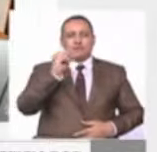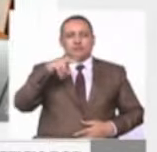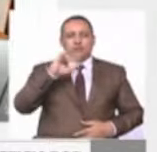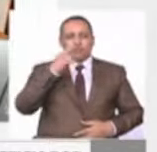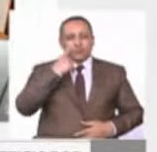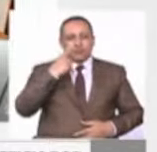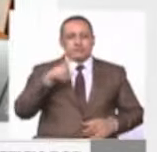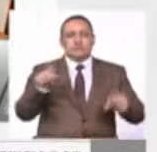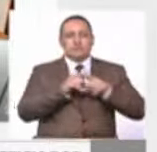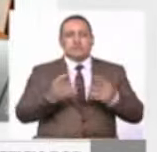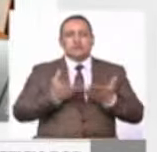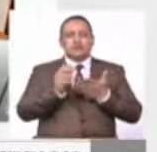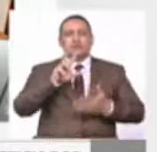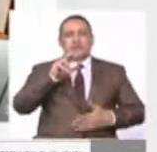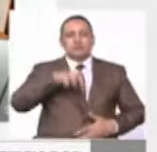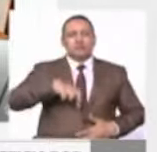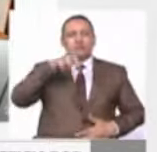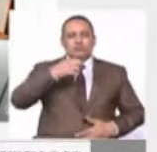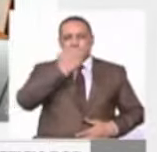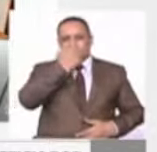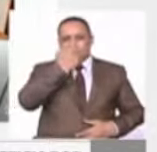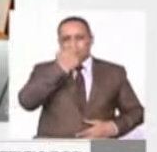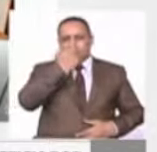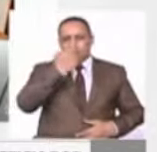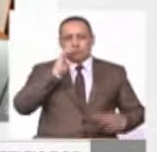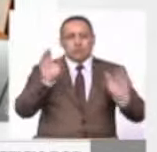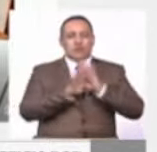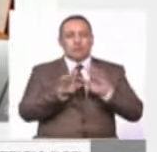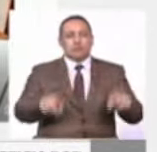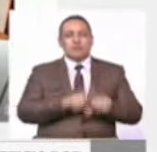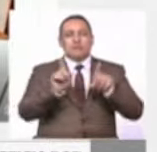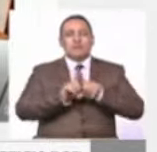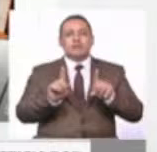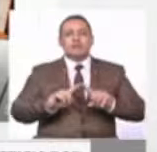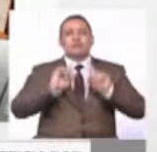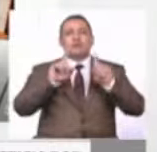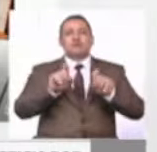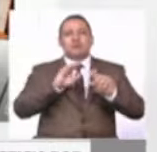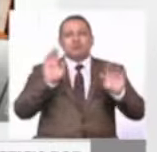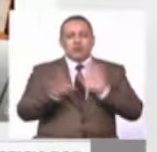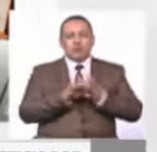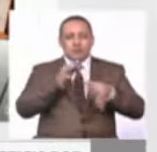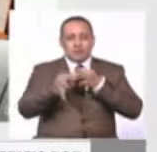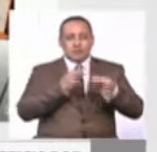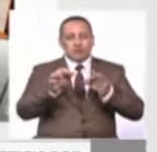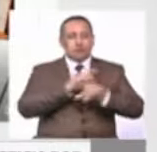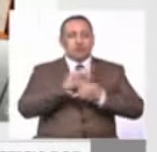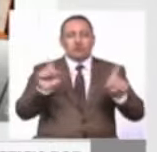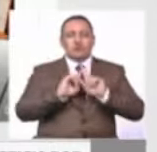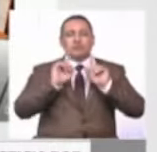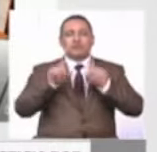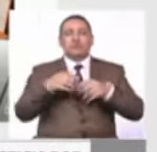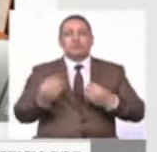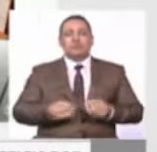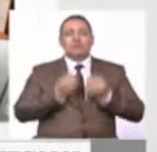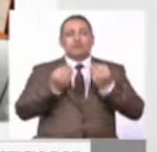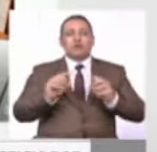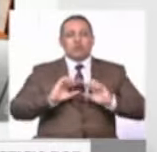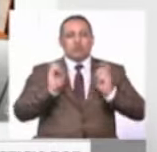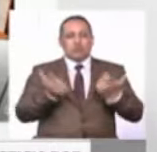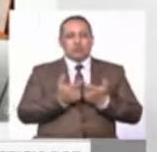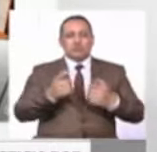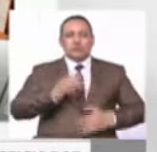puntos pero posteriormente en forma inconsulta y quiero aclarar que fue inconsulta porque la junta